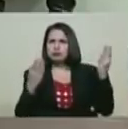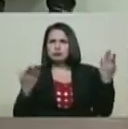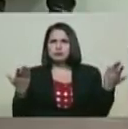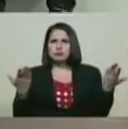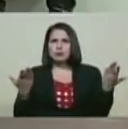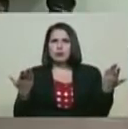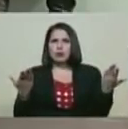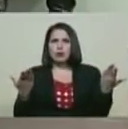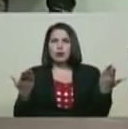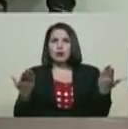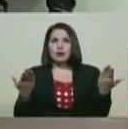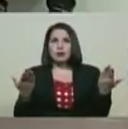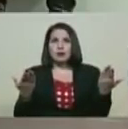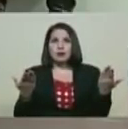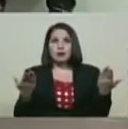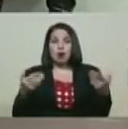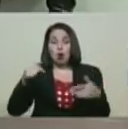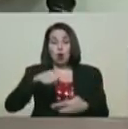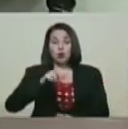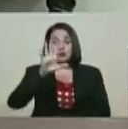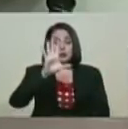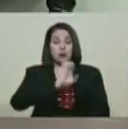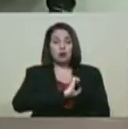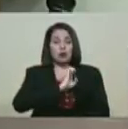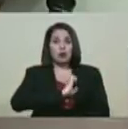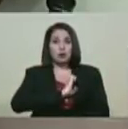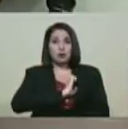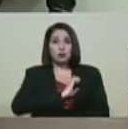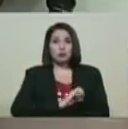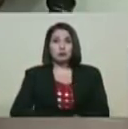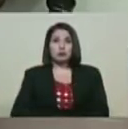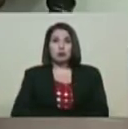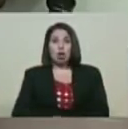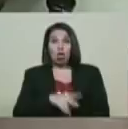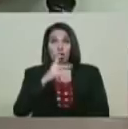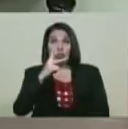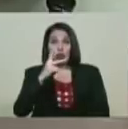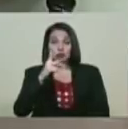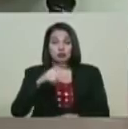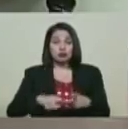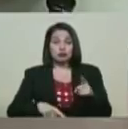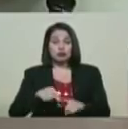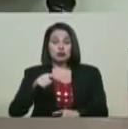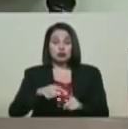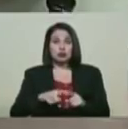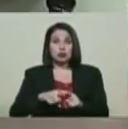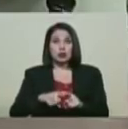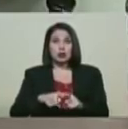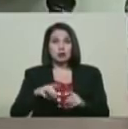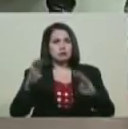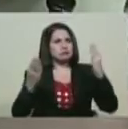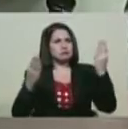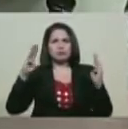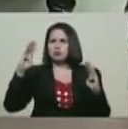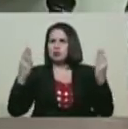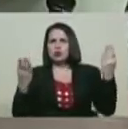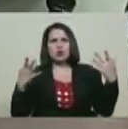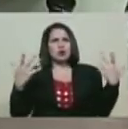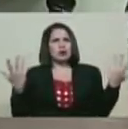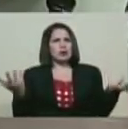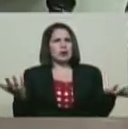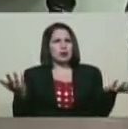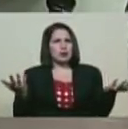de hoy 5 de enero, las dos caras de la moneda. Que cada quien saque sus propias